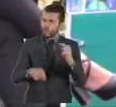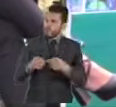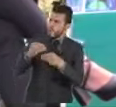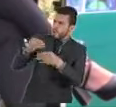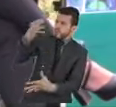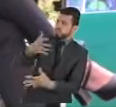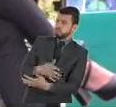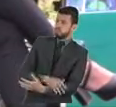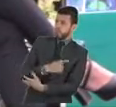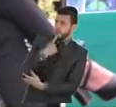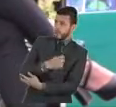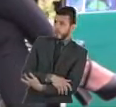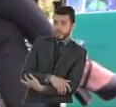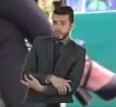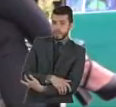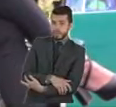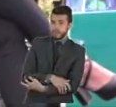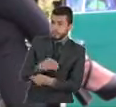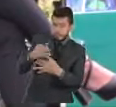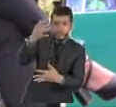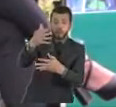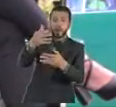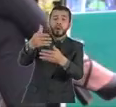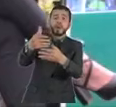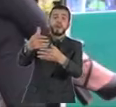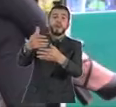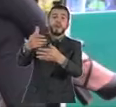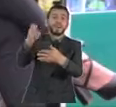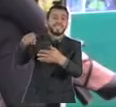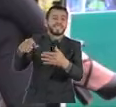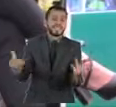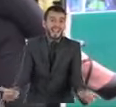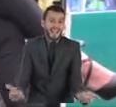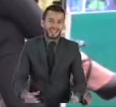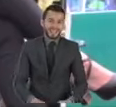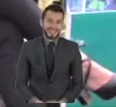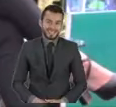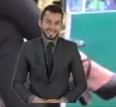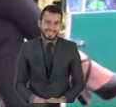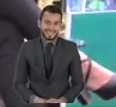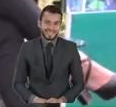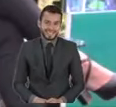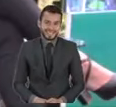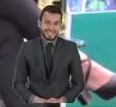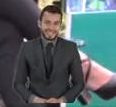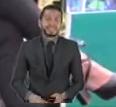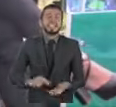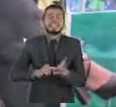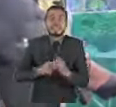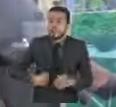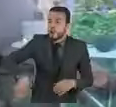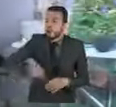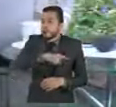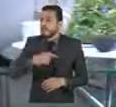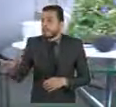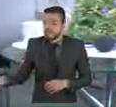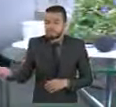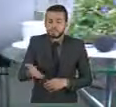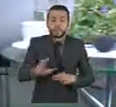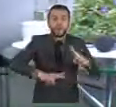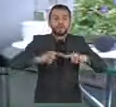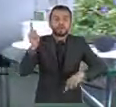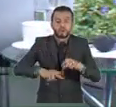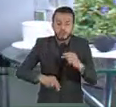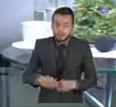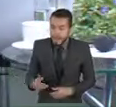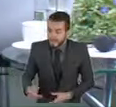demasiado. No, demasiado no, lo mínimo. Ese es nuestro pequeño ladrillito en estos 4 años para que